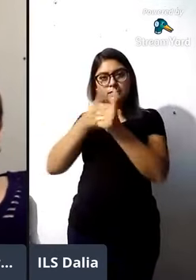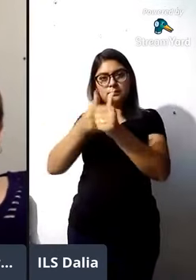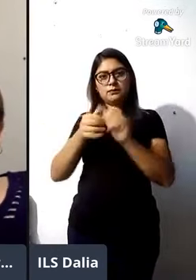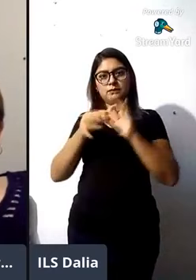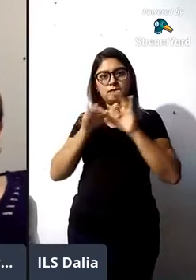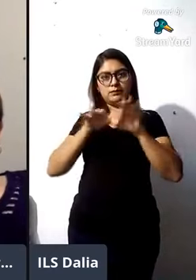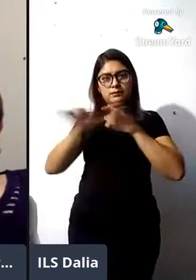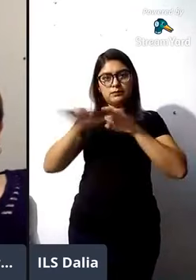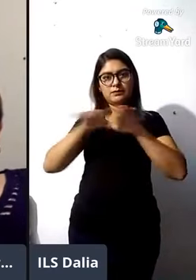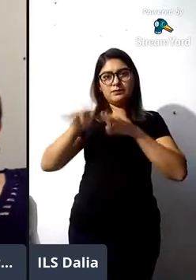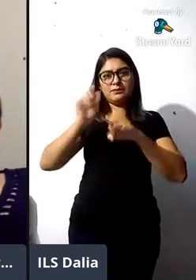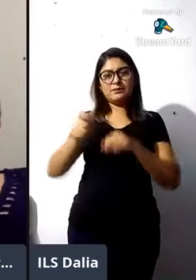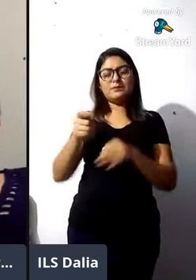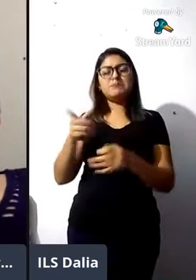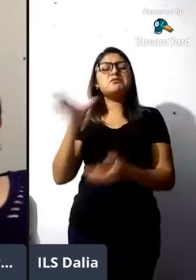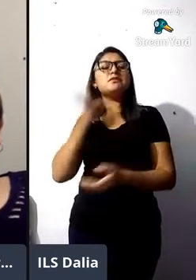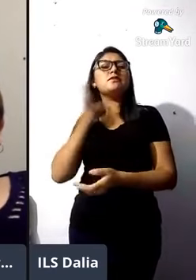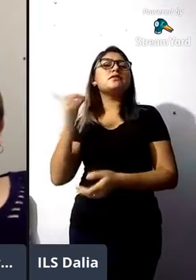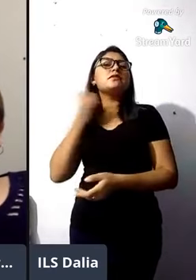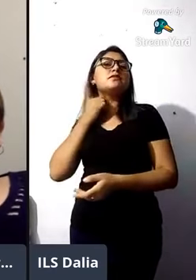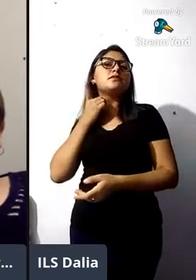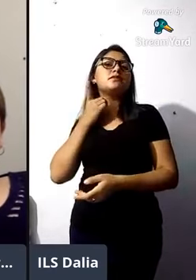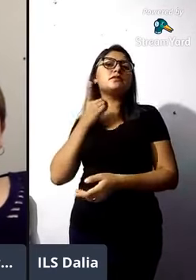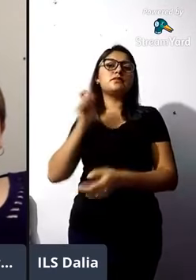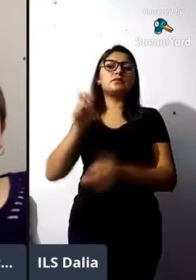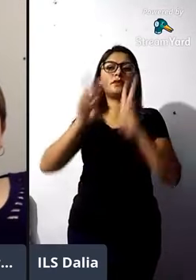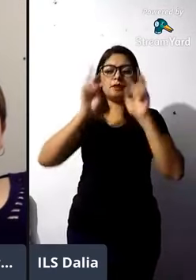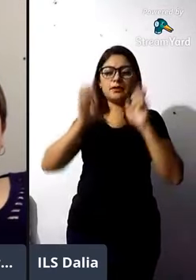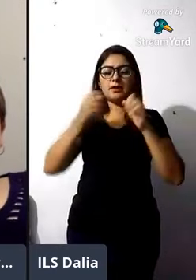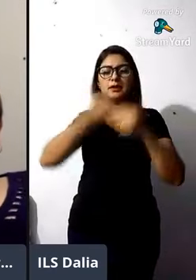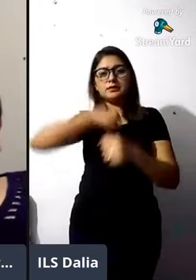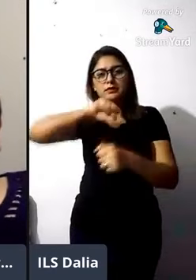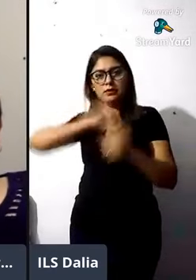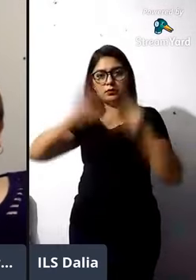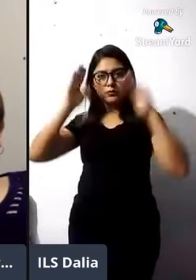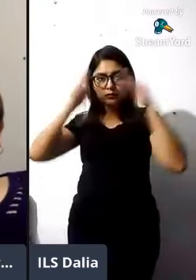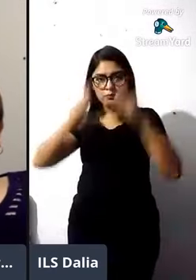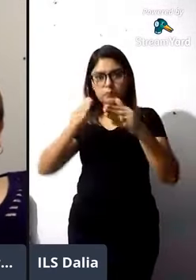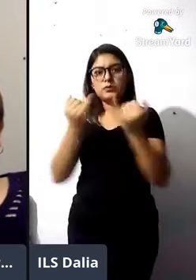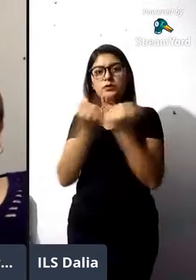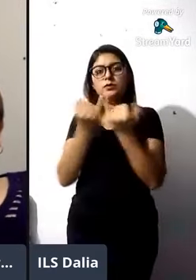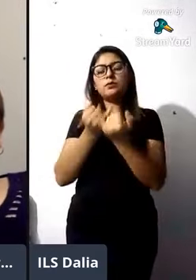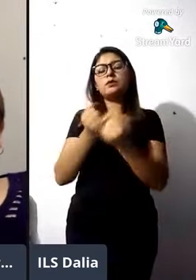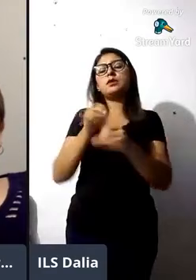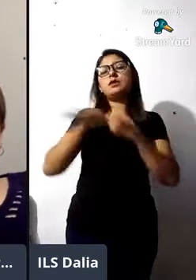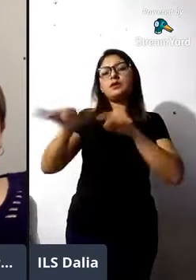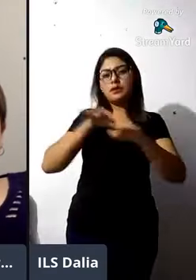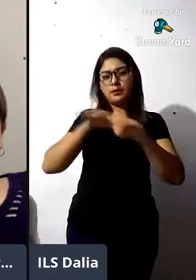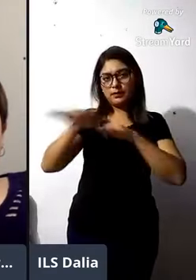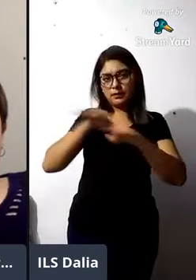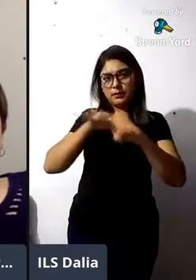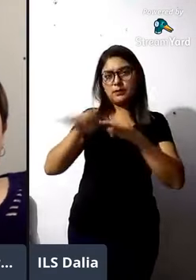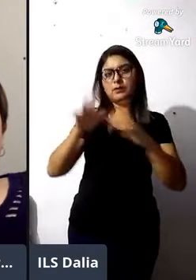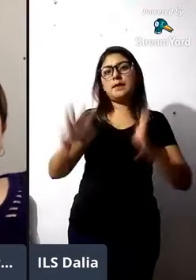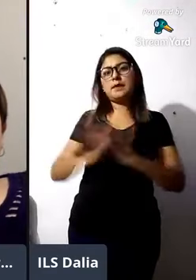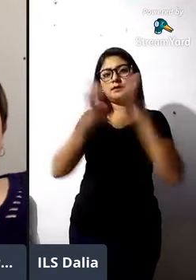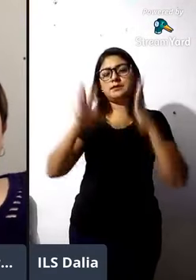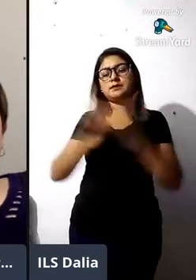reformas legislativas en materia de salud, educación, empleo y participación política y